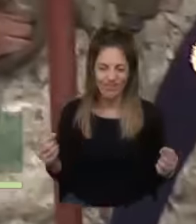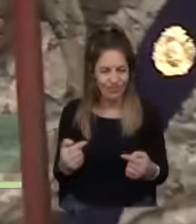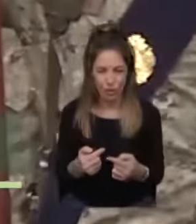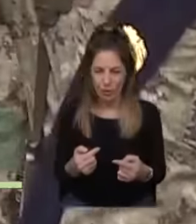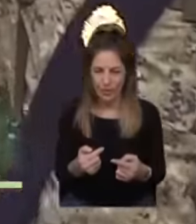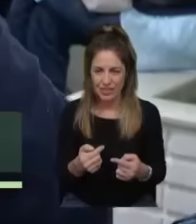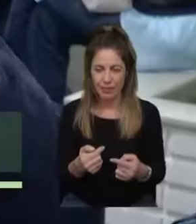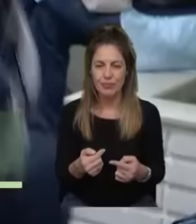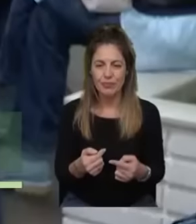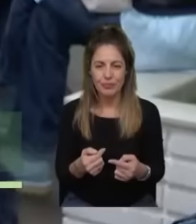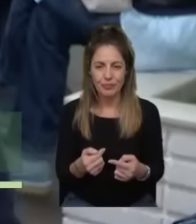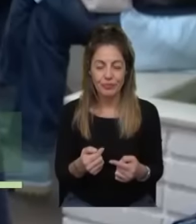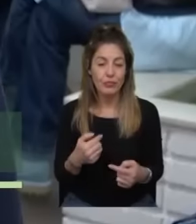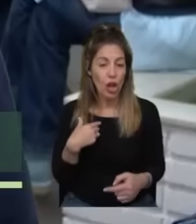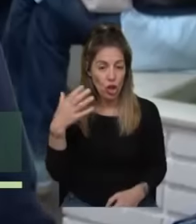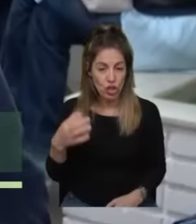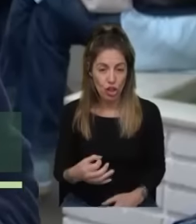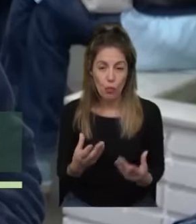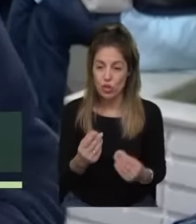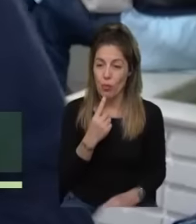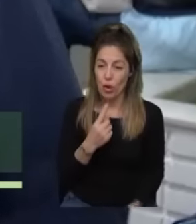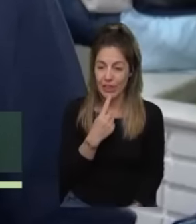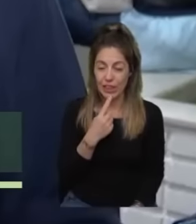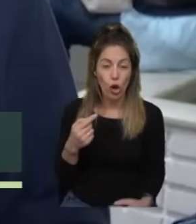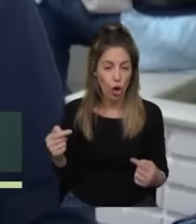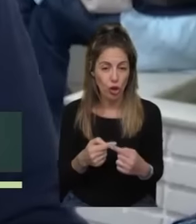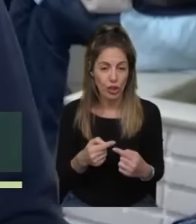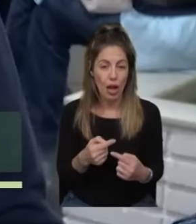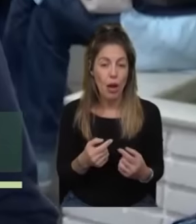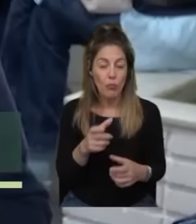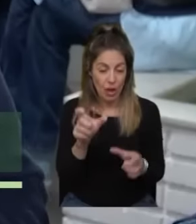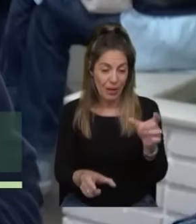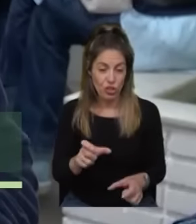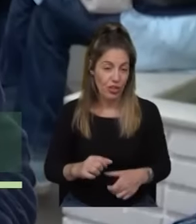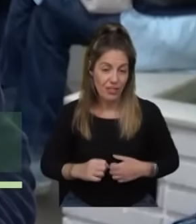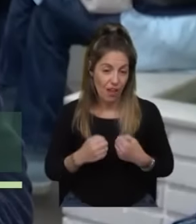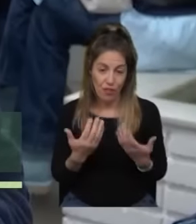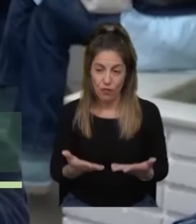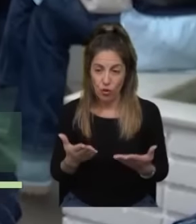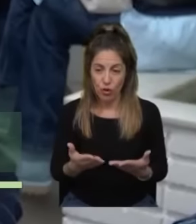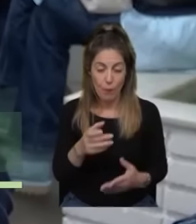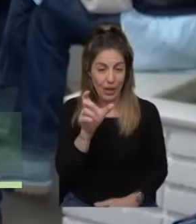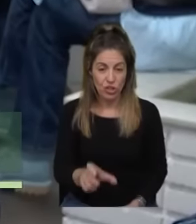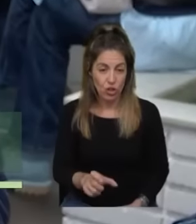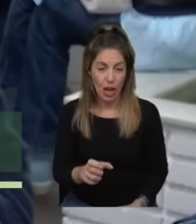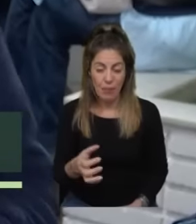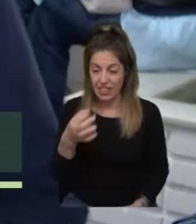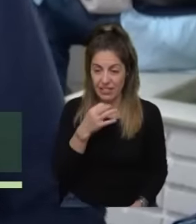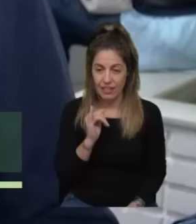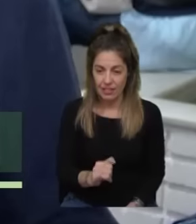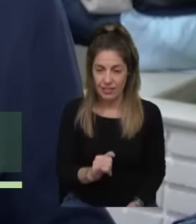controversia entre sí? A ver, yo creo que hay muchos políticos que están en contra, creo que hay mucha gente que está a favor. Gente, yo la veo a favor, la gente también me dice